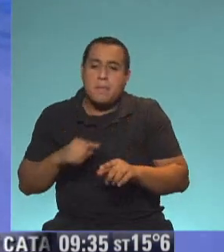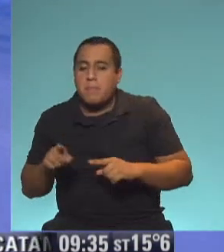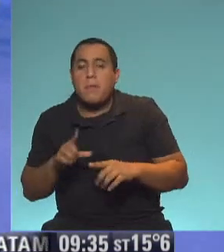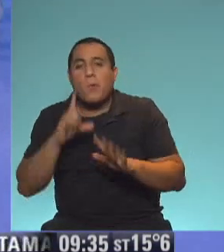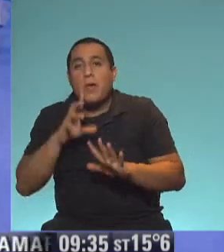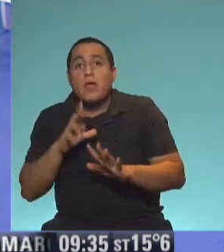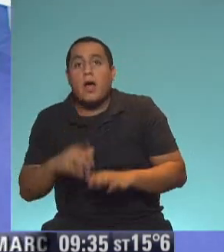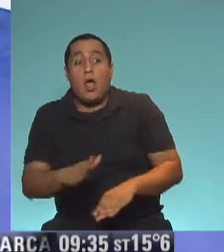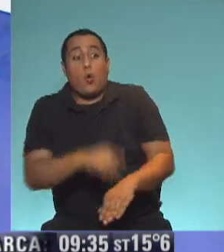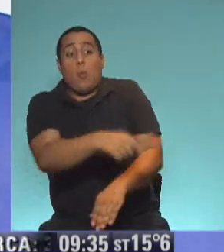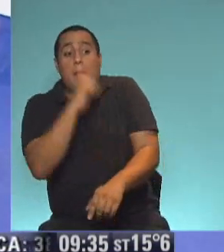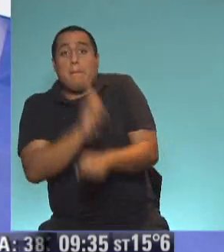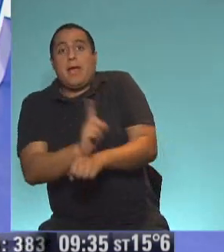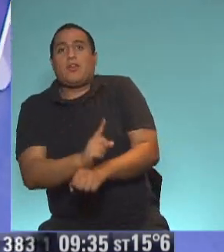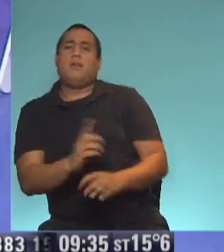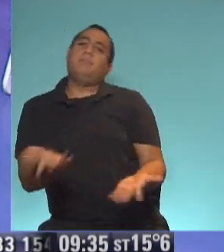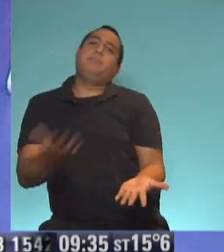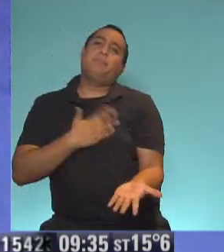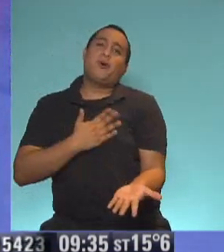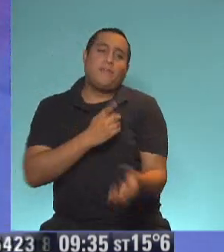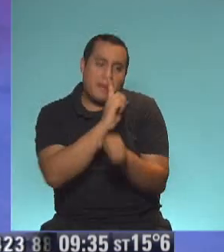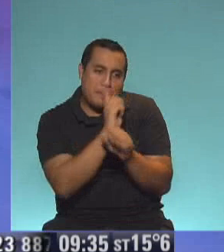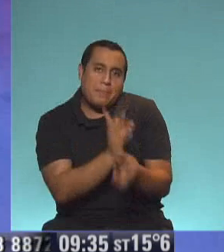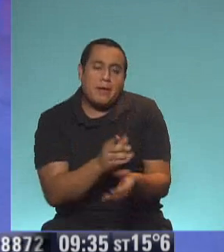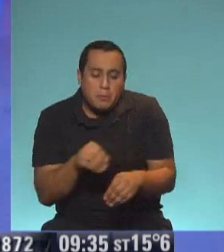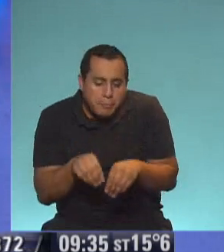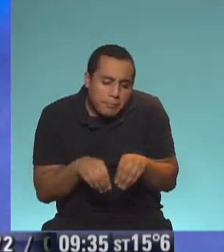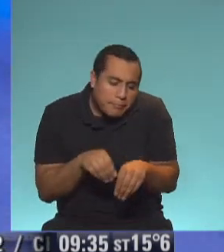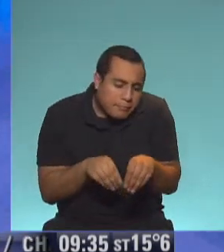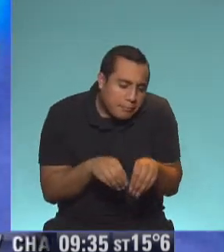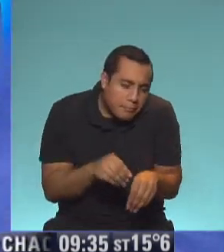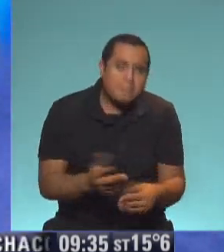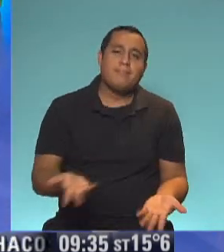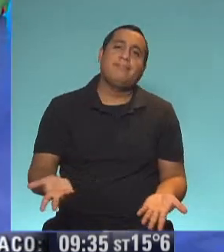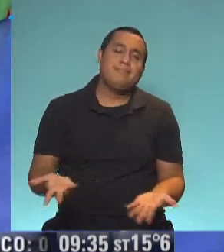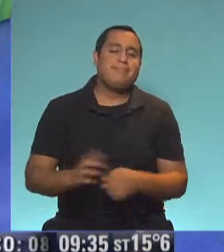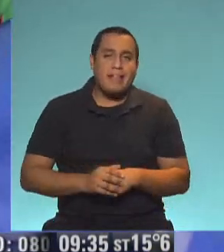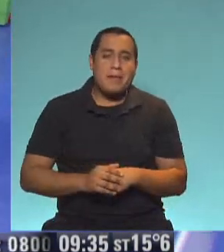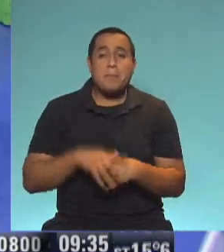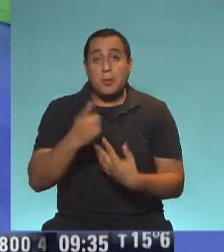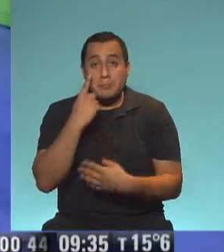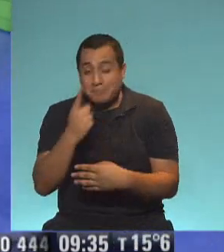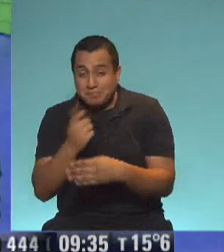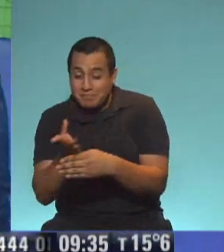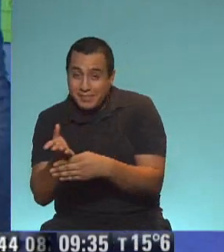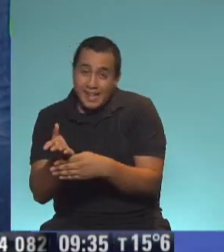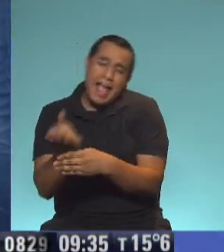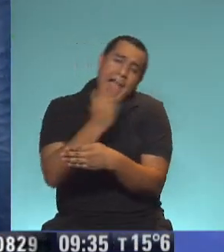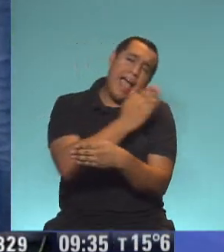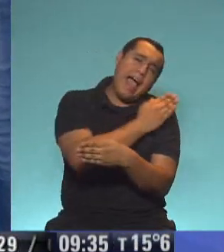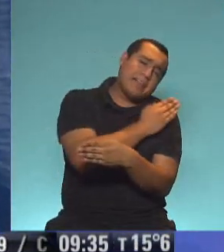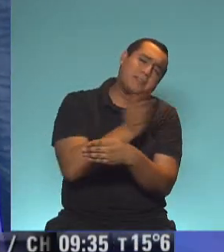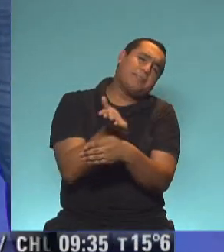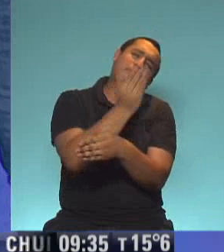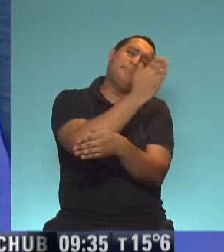al perro. Le echaron la culpa al perro, pobre el perro, se iba así todo triste, el perro arrepentido. Pero vieron que antes, hace tiempo atrás,